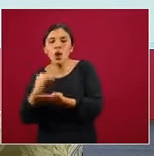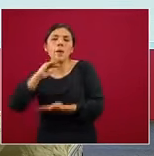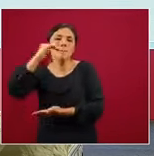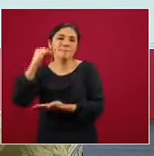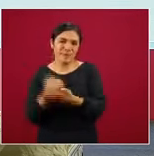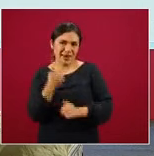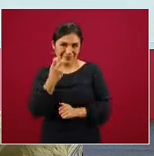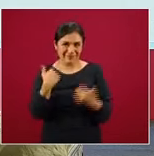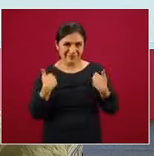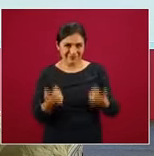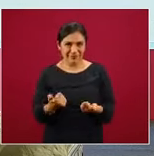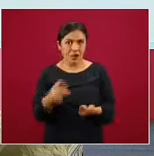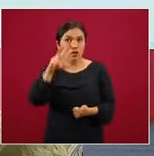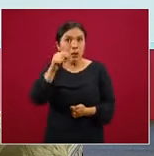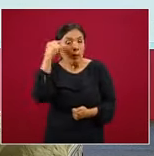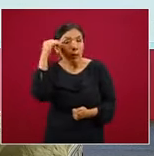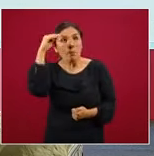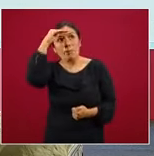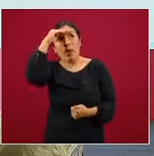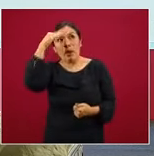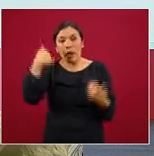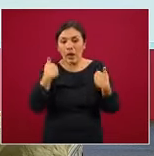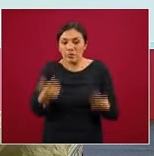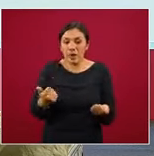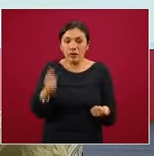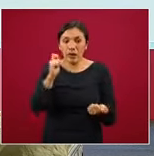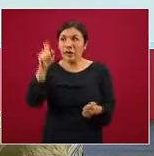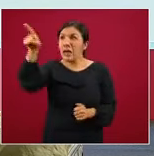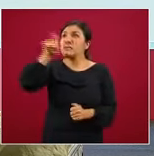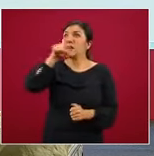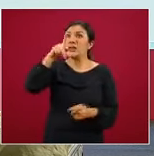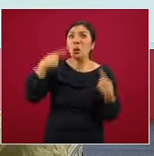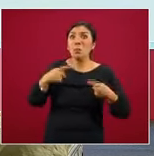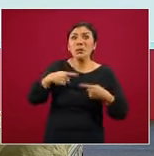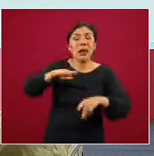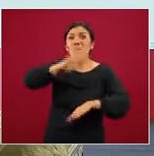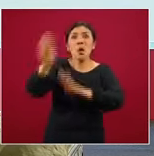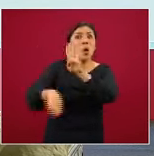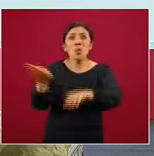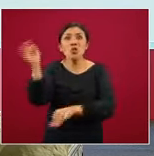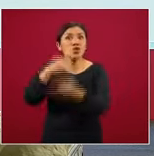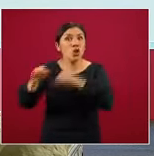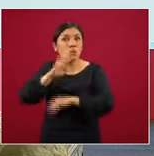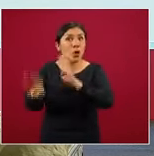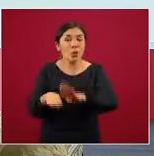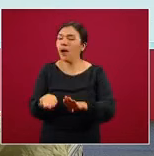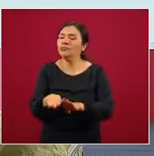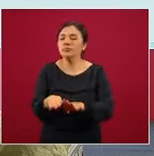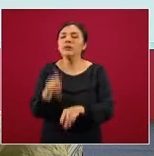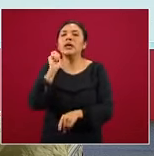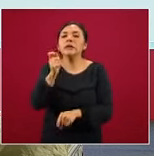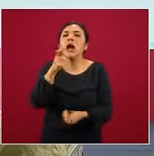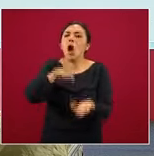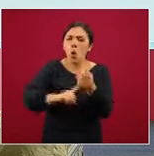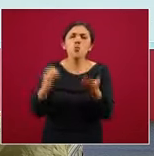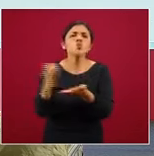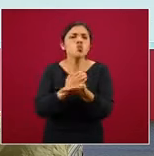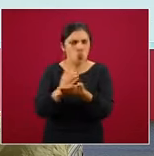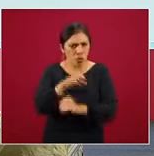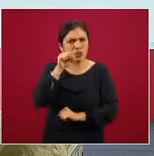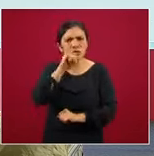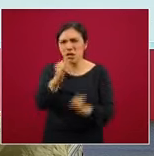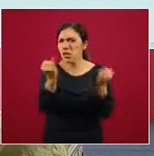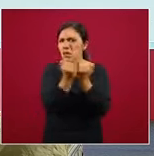¿Queda clara esta idea? No se vaya a interpretar como que en Jalisco ya no se recuperan. No es eso. Se recuperan igual y se